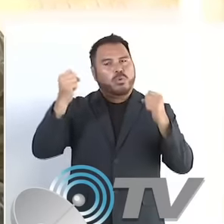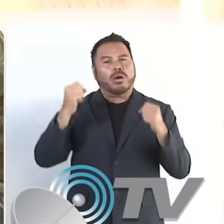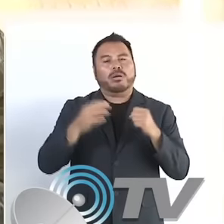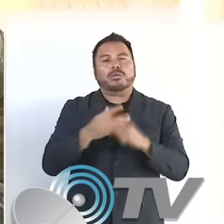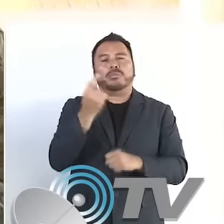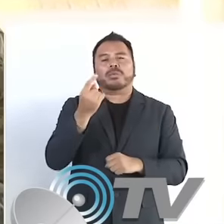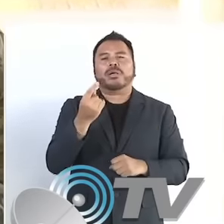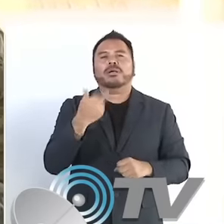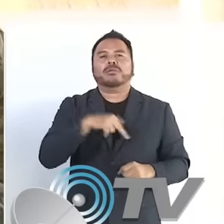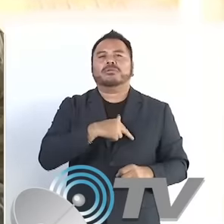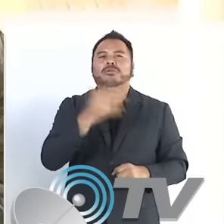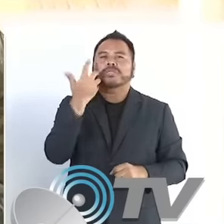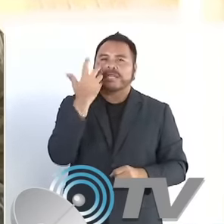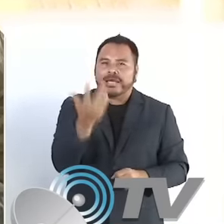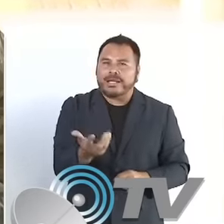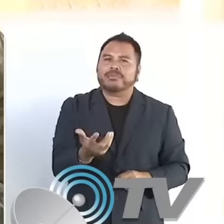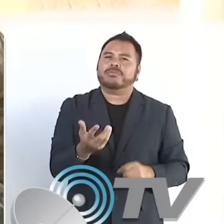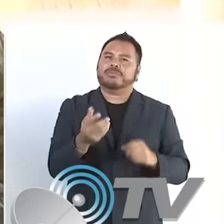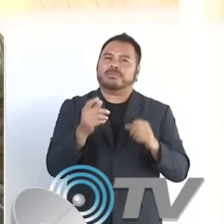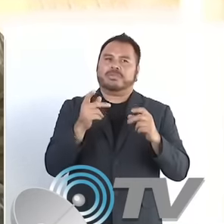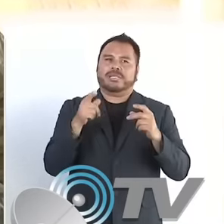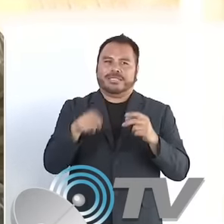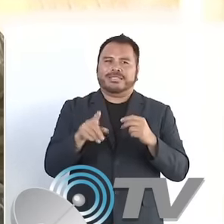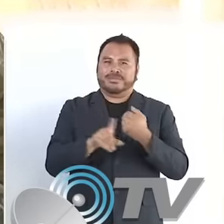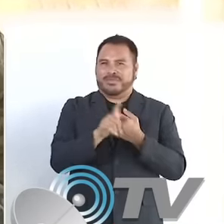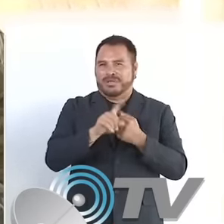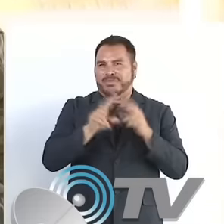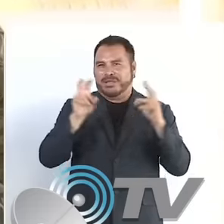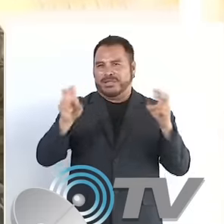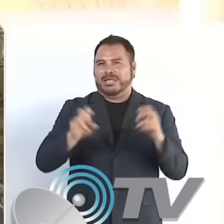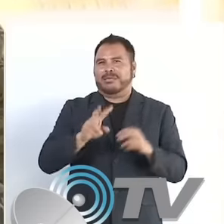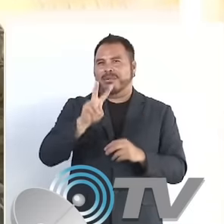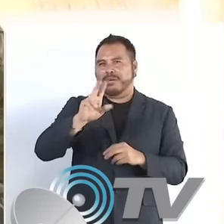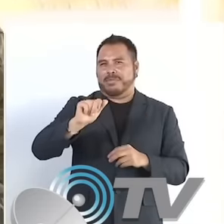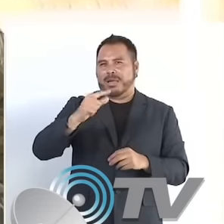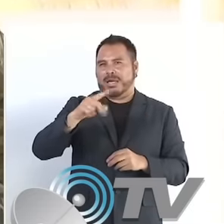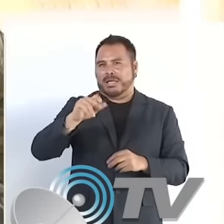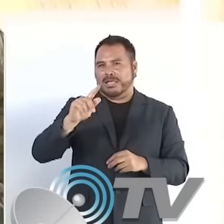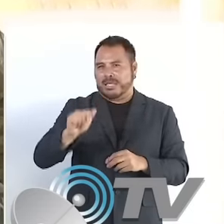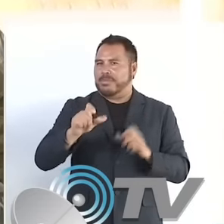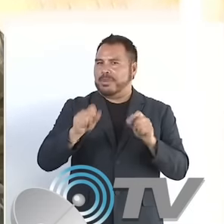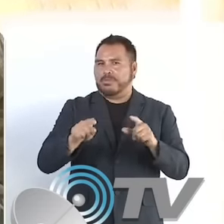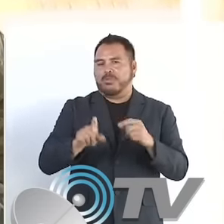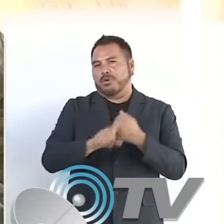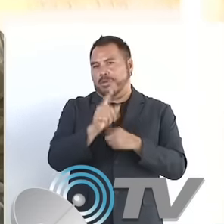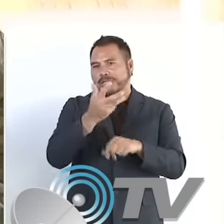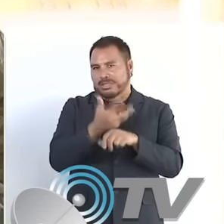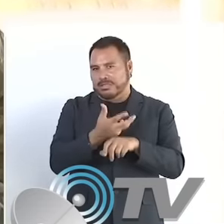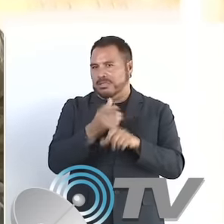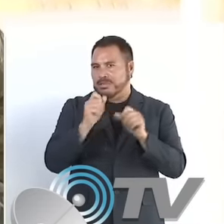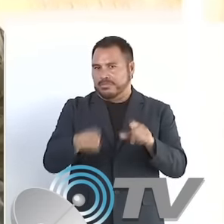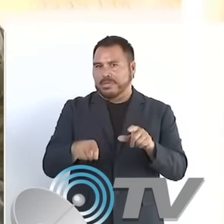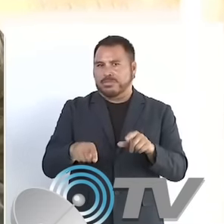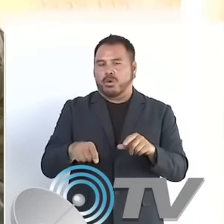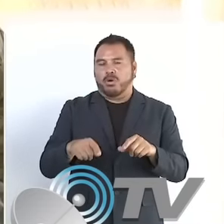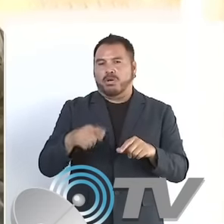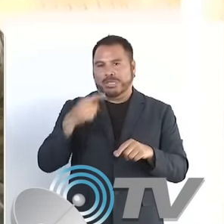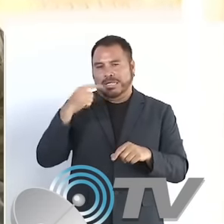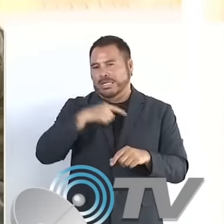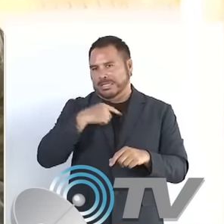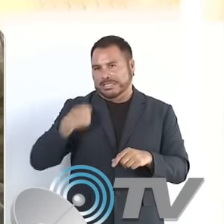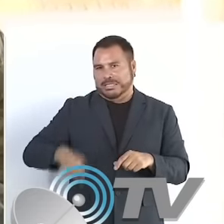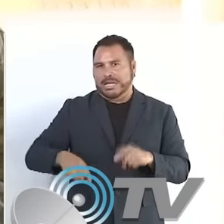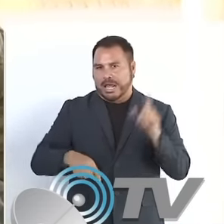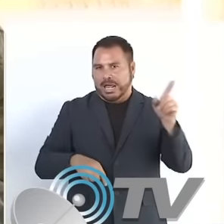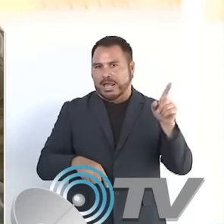queríamos incluir que también este problema de la vaquita es problema de Estados Unidos y de China. Y ellos